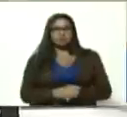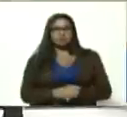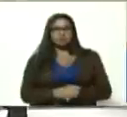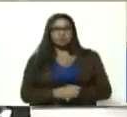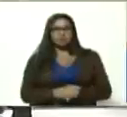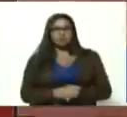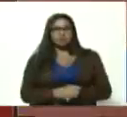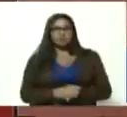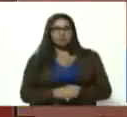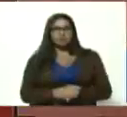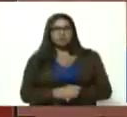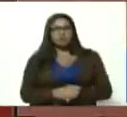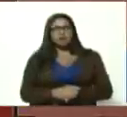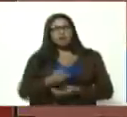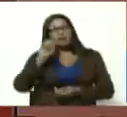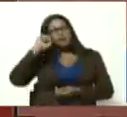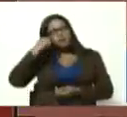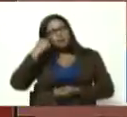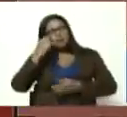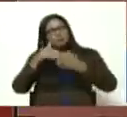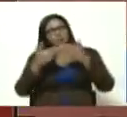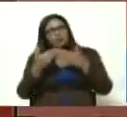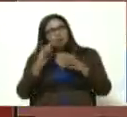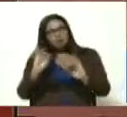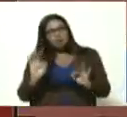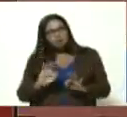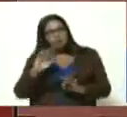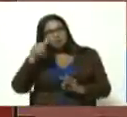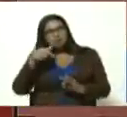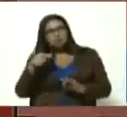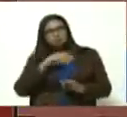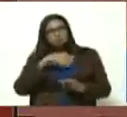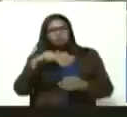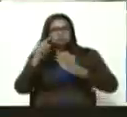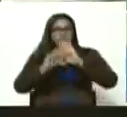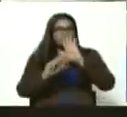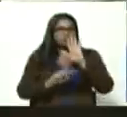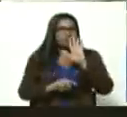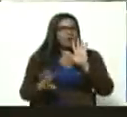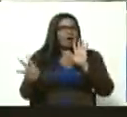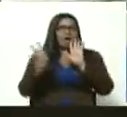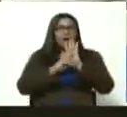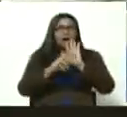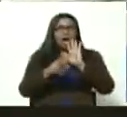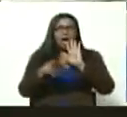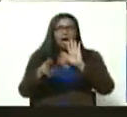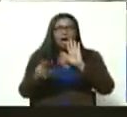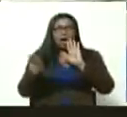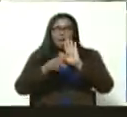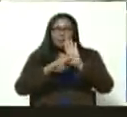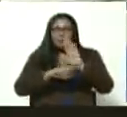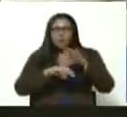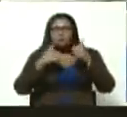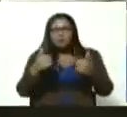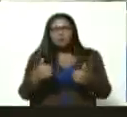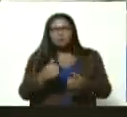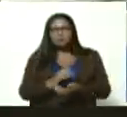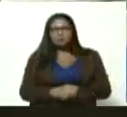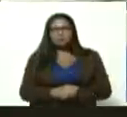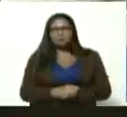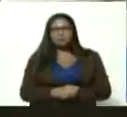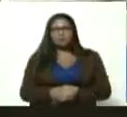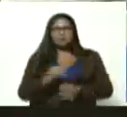recuerda la ley anti bloqueo es uno de los instrumentos aprobados para eso